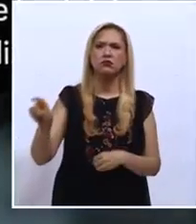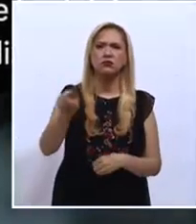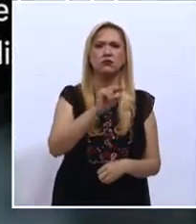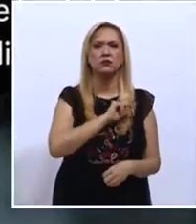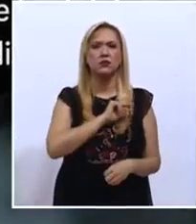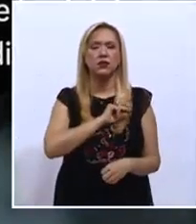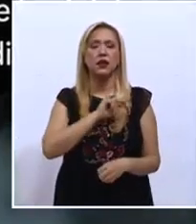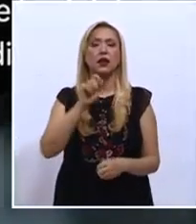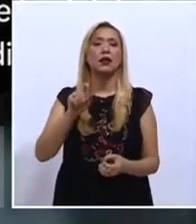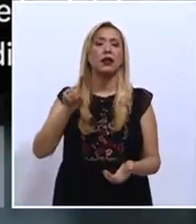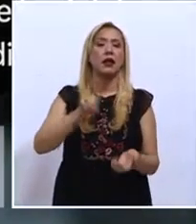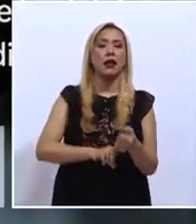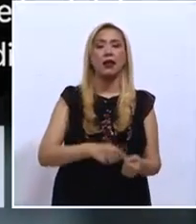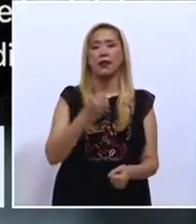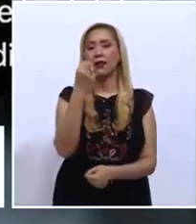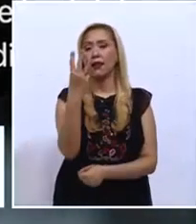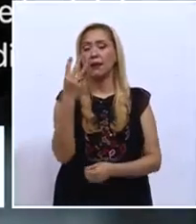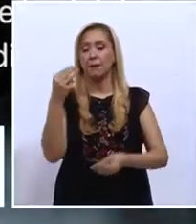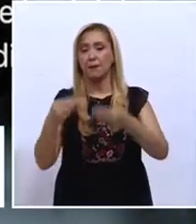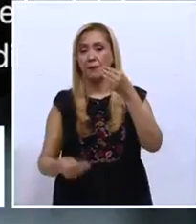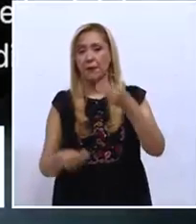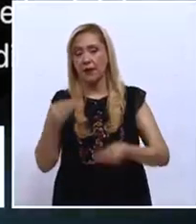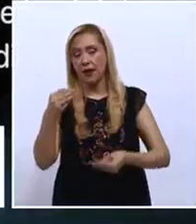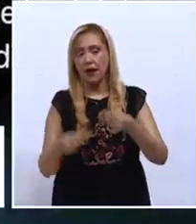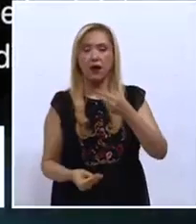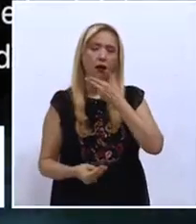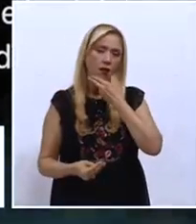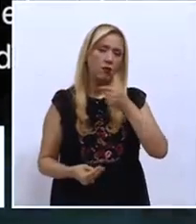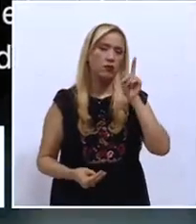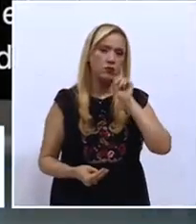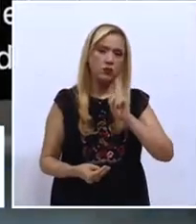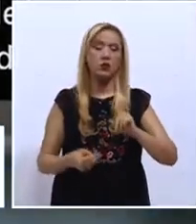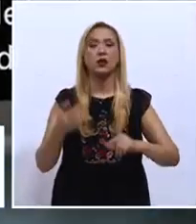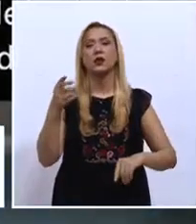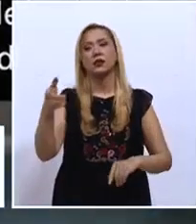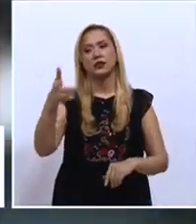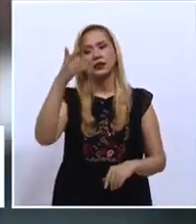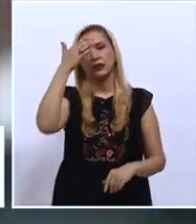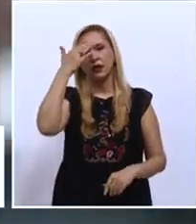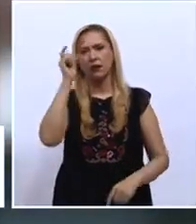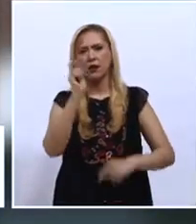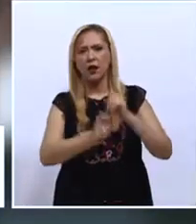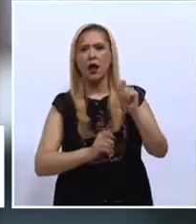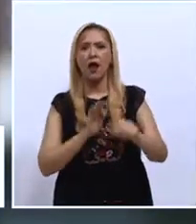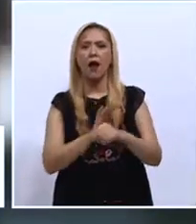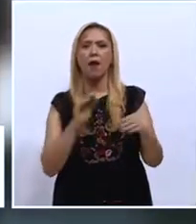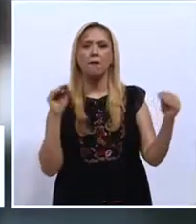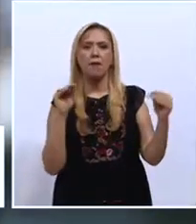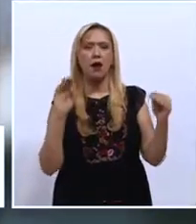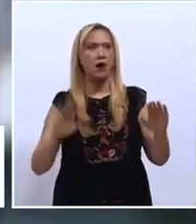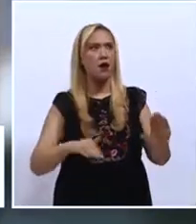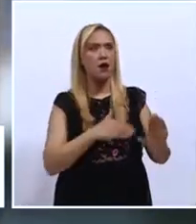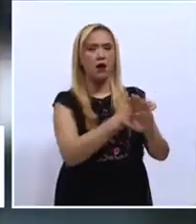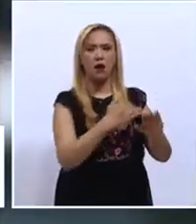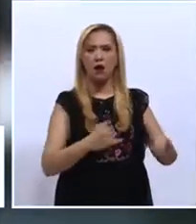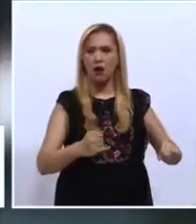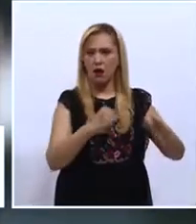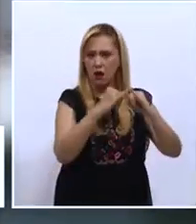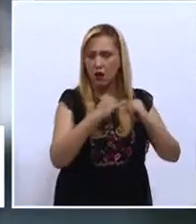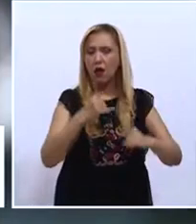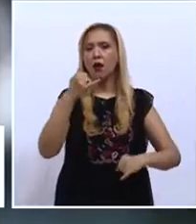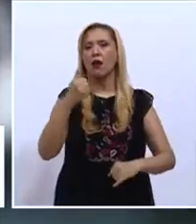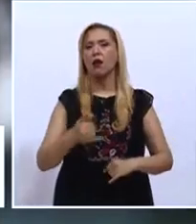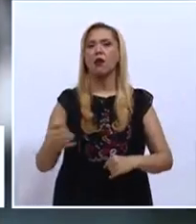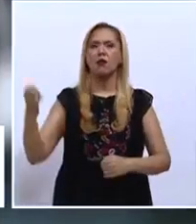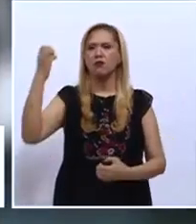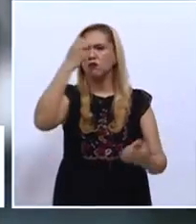Están conformados por 3 magistradas o magistrados y tienen conocimiento de los juicios de amparo directo y de los recursos de